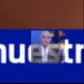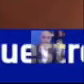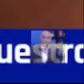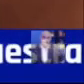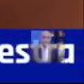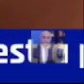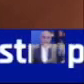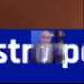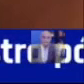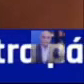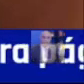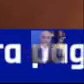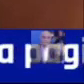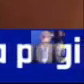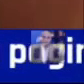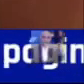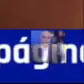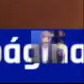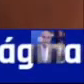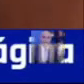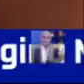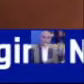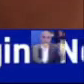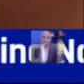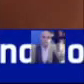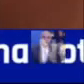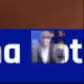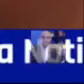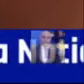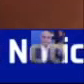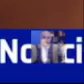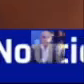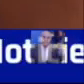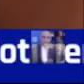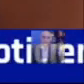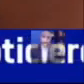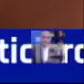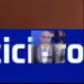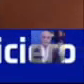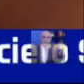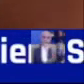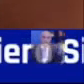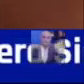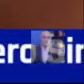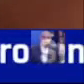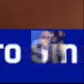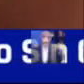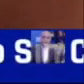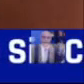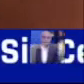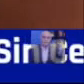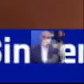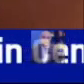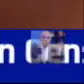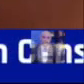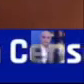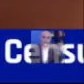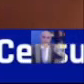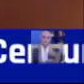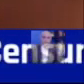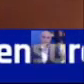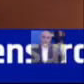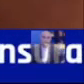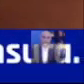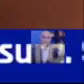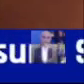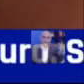Sheinbaum diera un golpe de timón en su administración para que se notara su ambición personal